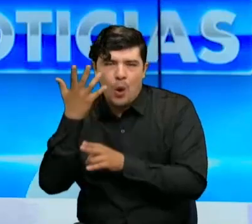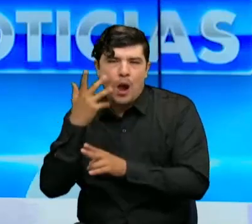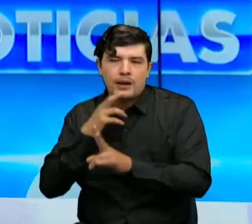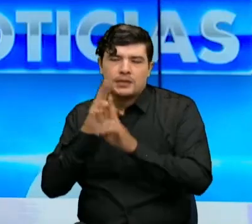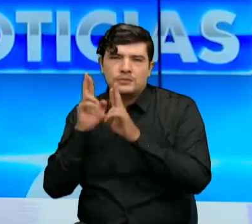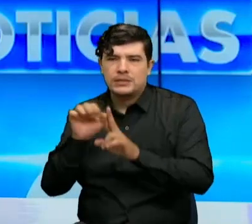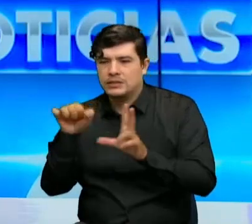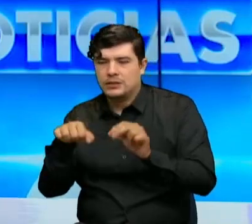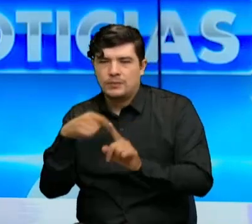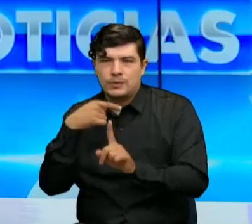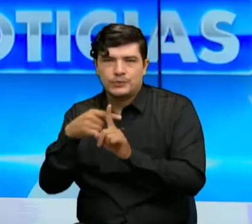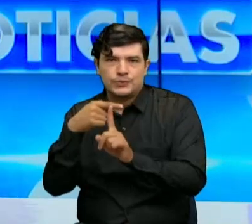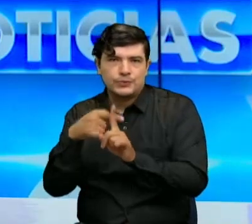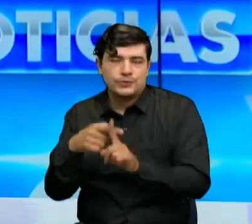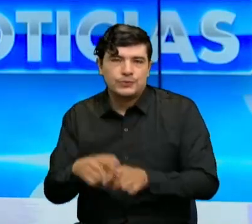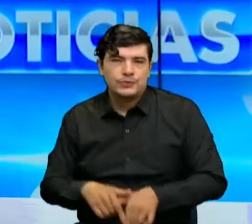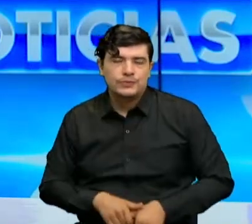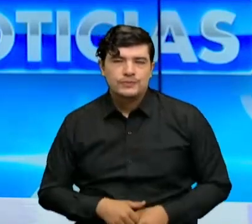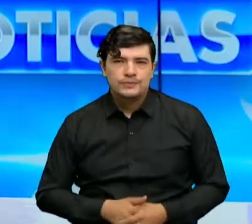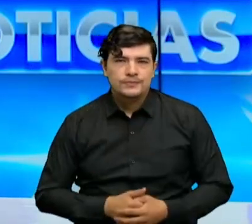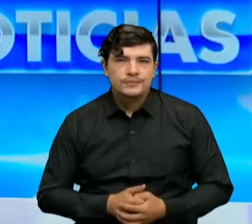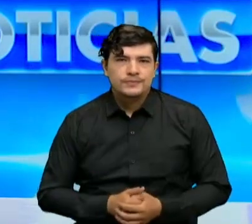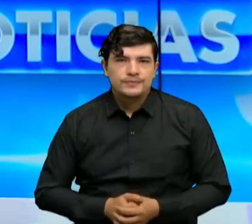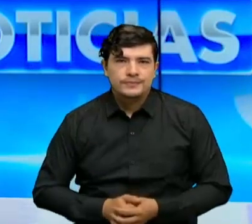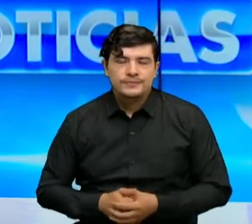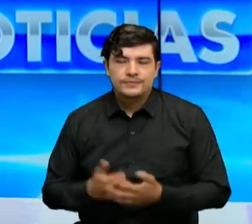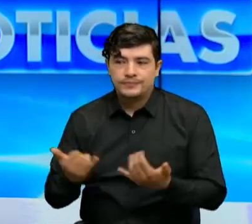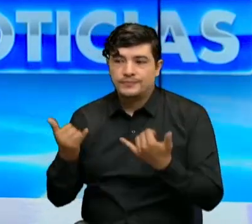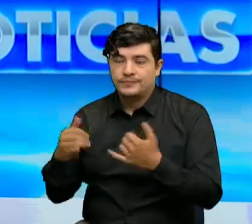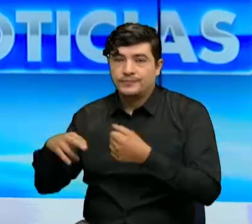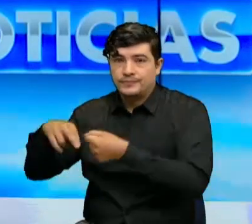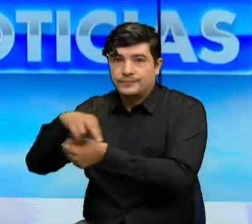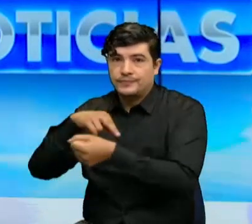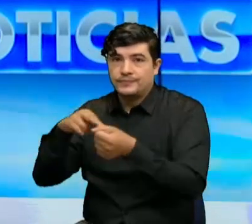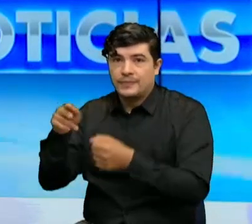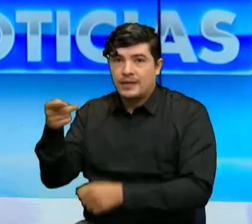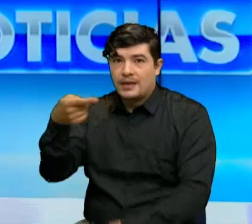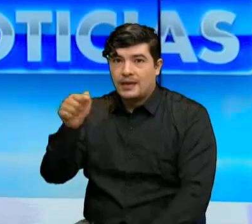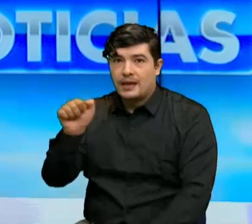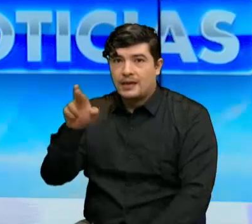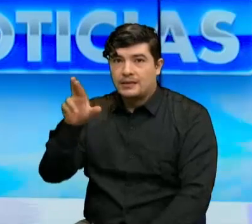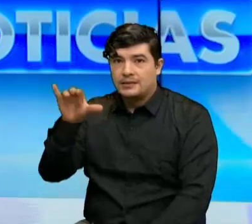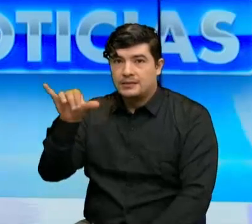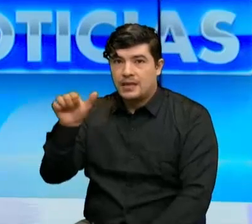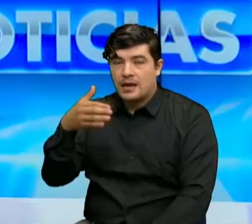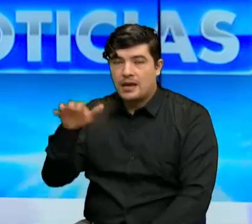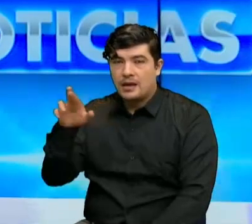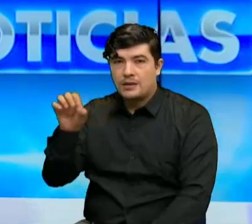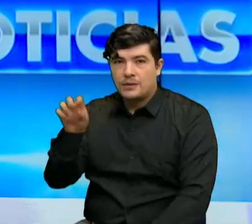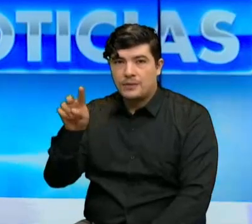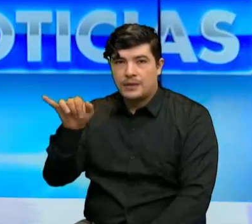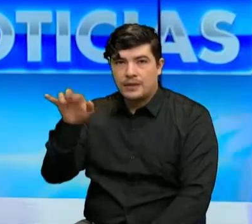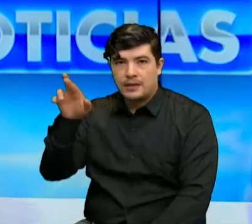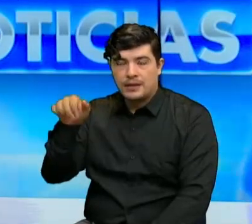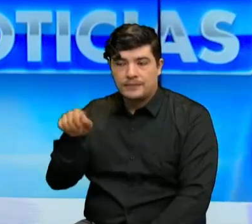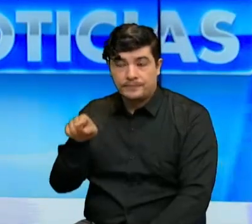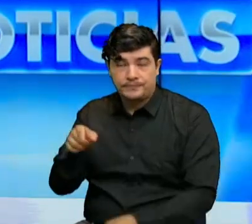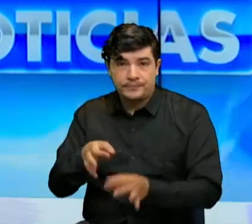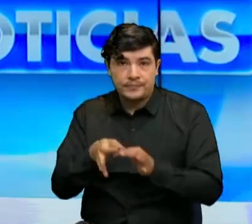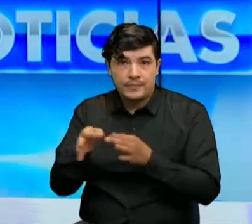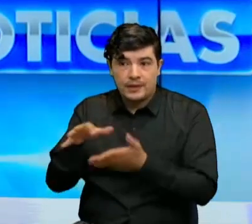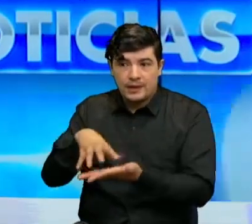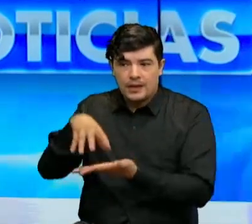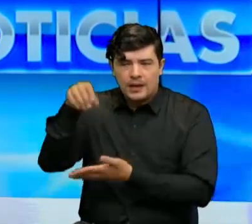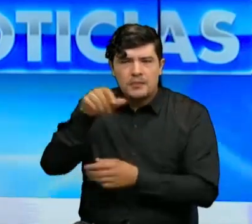y hasta ahora nos trasladamos rápidamente a la provincia de garcía rovira en málaga los rectores de algunas instituciones educativas aclaran que están